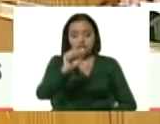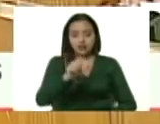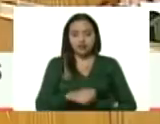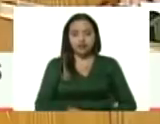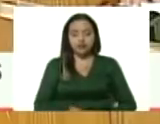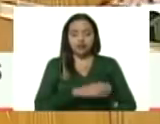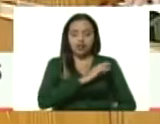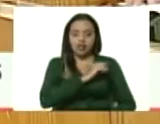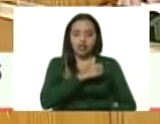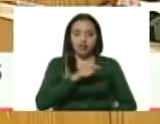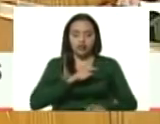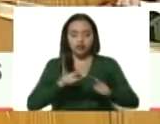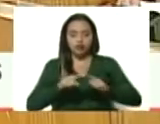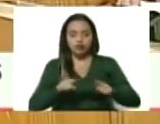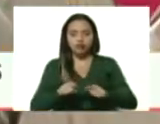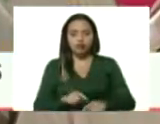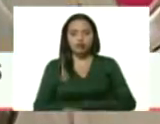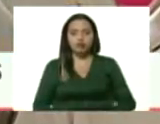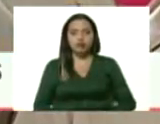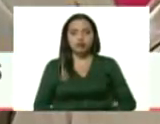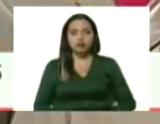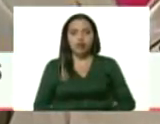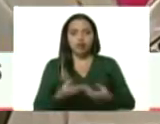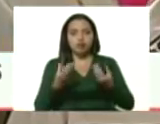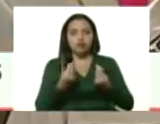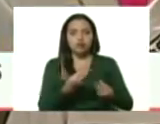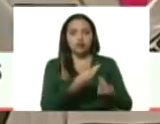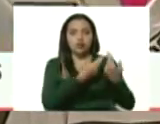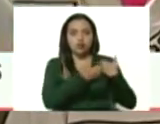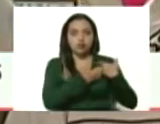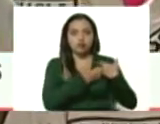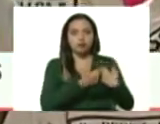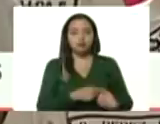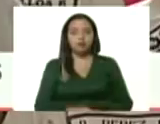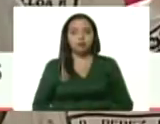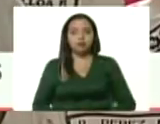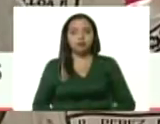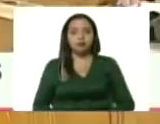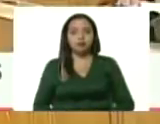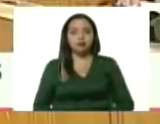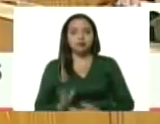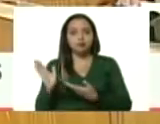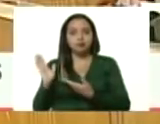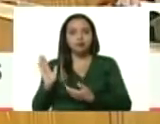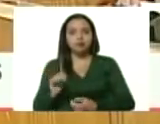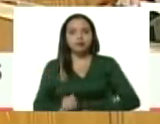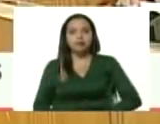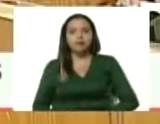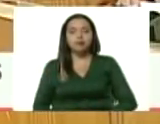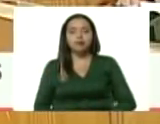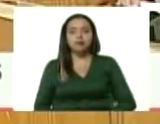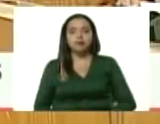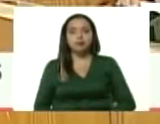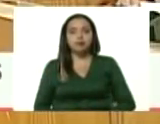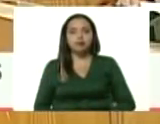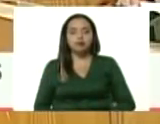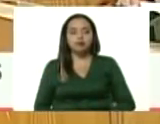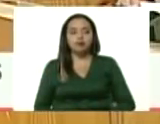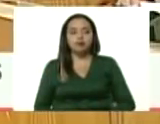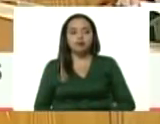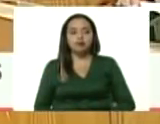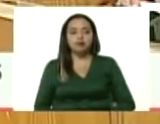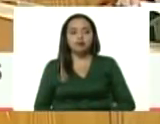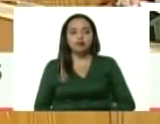control. Bueno, tiene mucha responsabilidad. El general